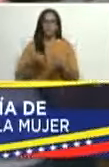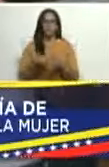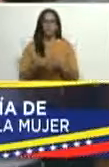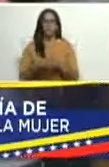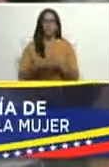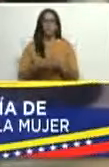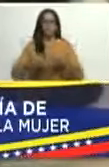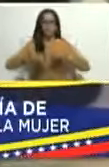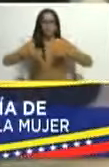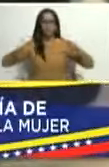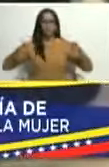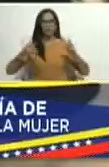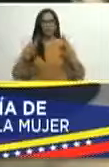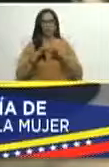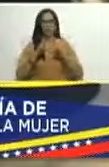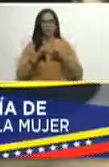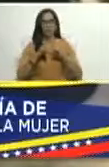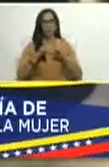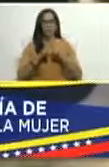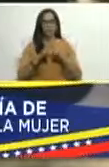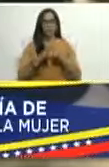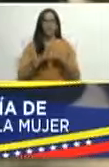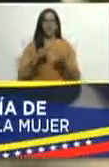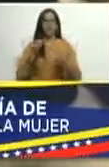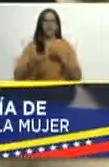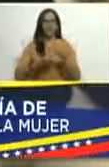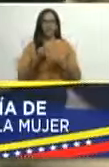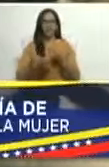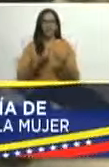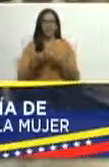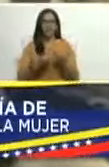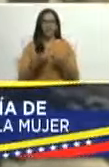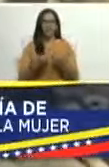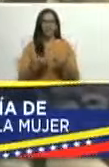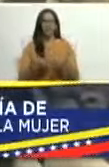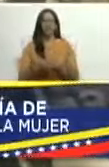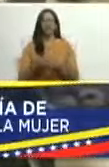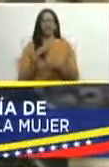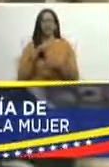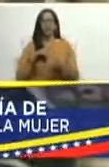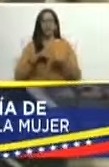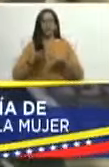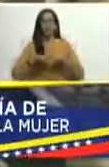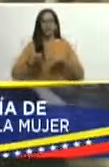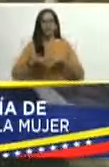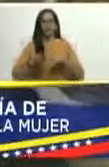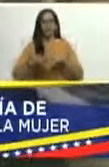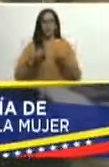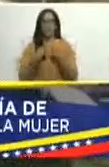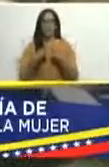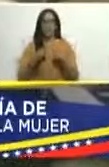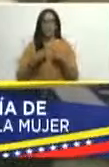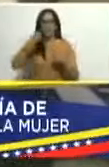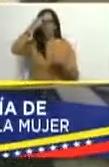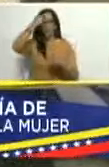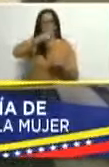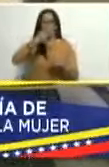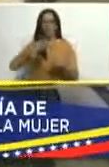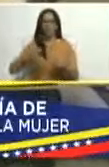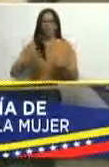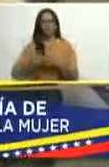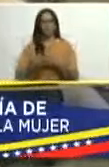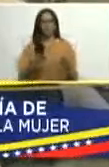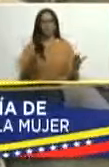de conocimiento para así ser portadoras a nuestros niños y distintas poblaciones de llevar